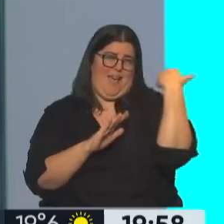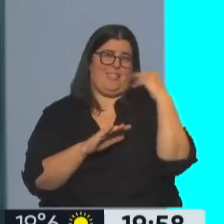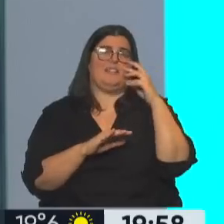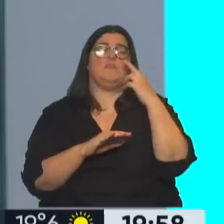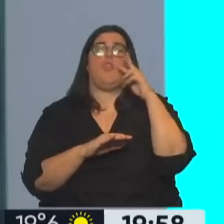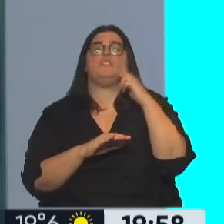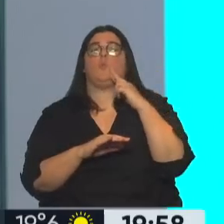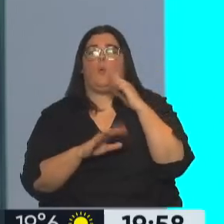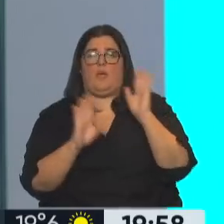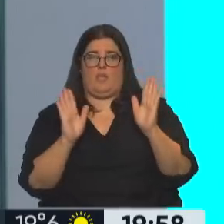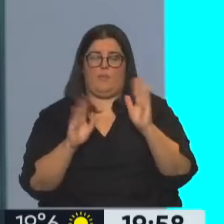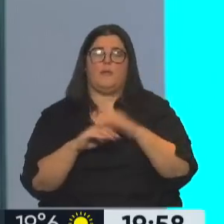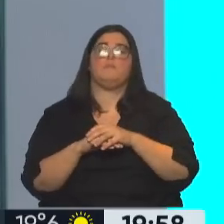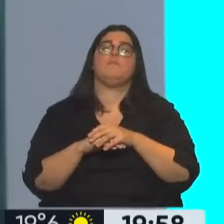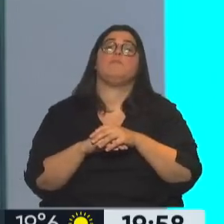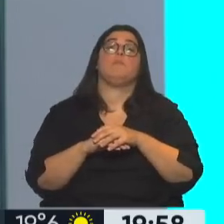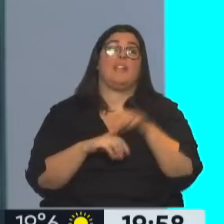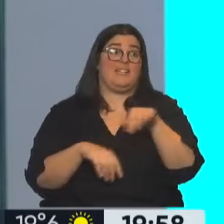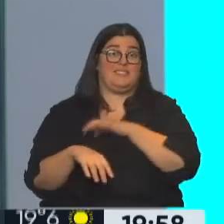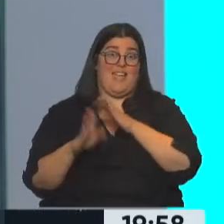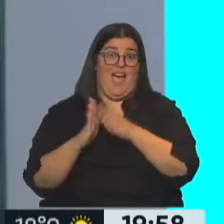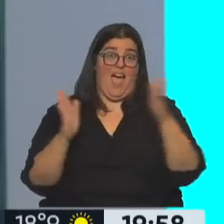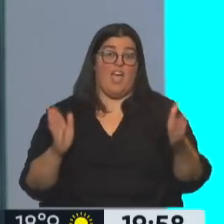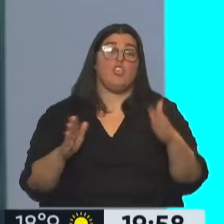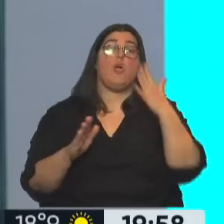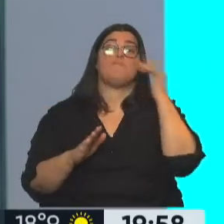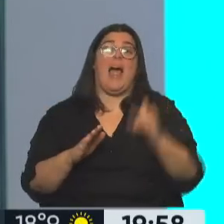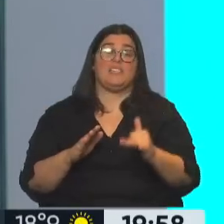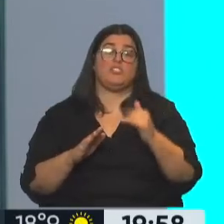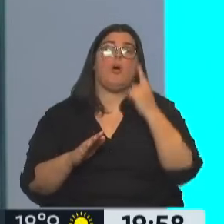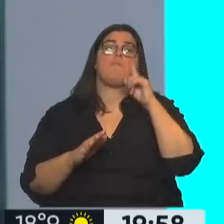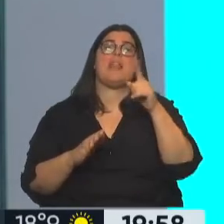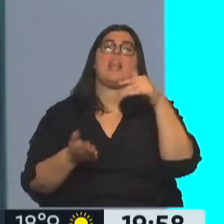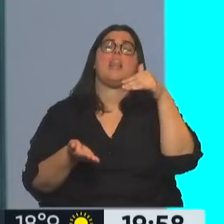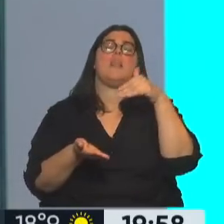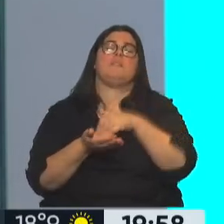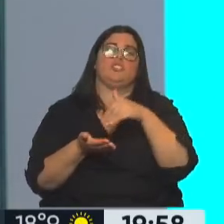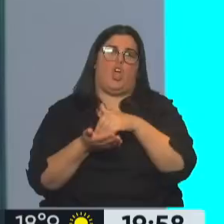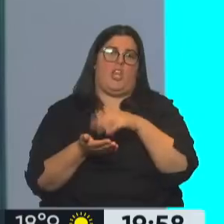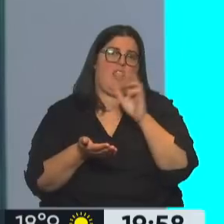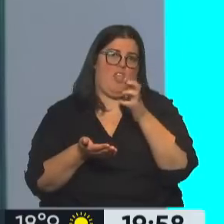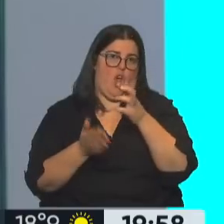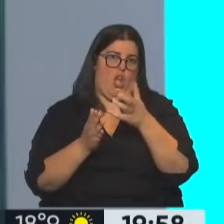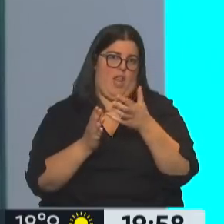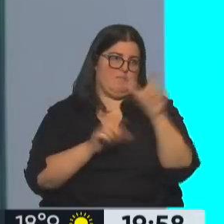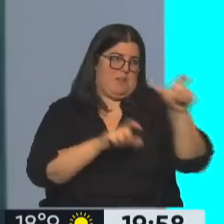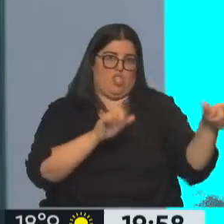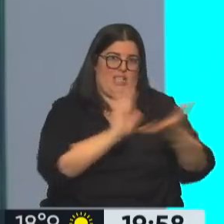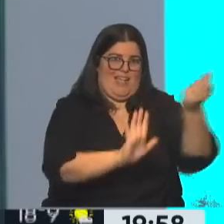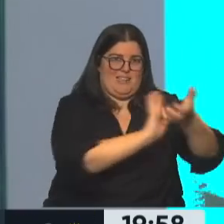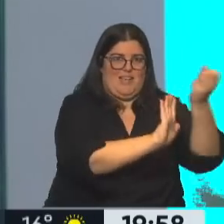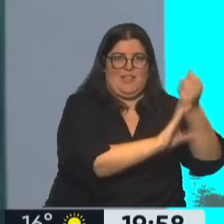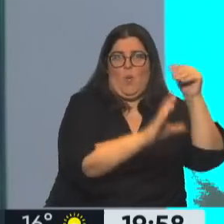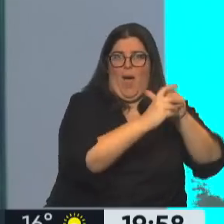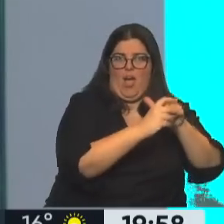19. Y es más, este año en marzo se fueron unos 1.000 millones de dólares de depósitos. Con lo cual, en realidad yo creo que el